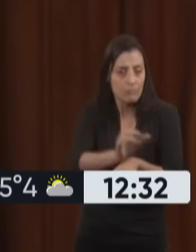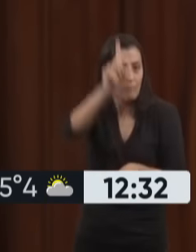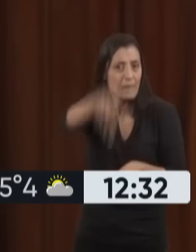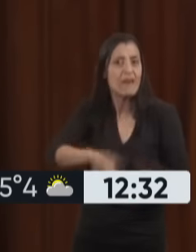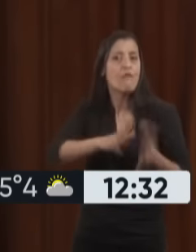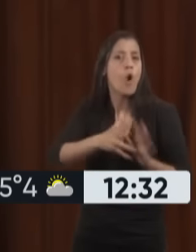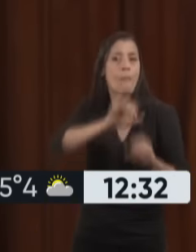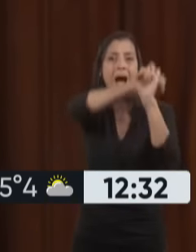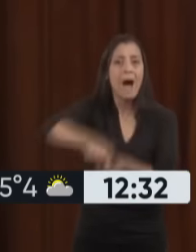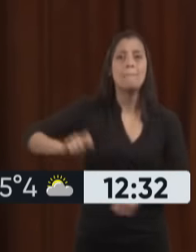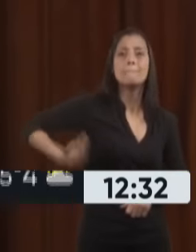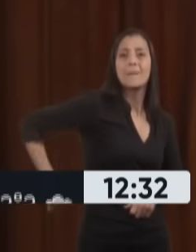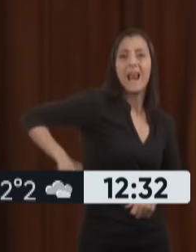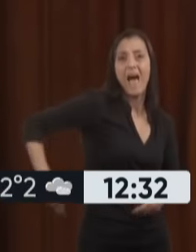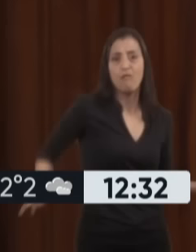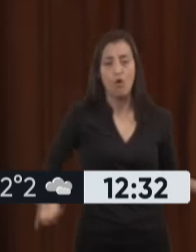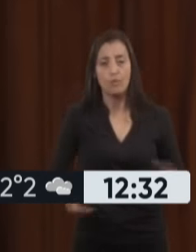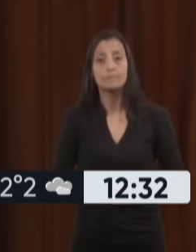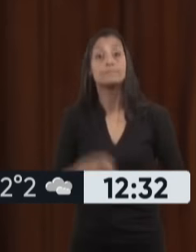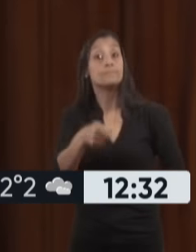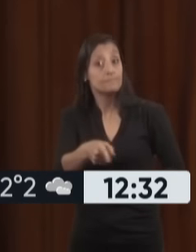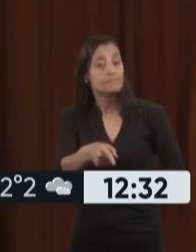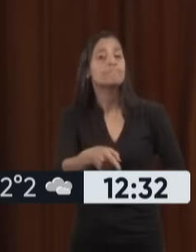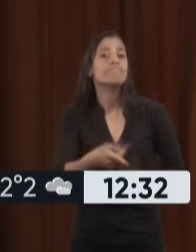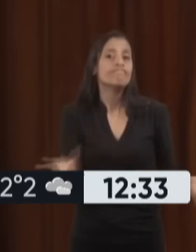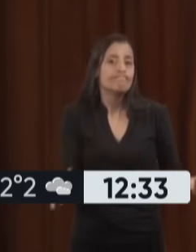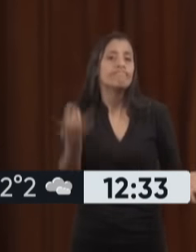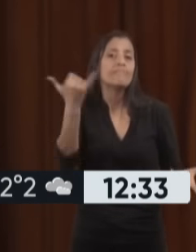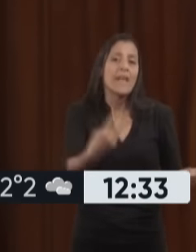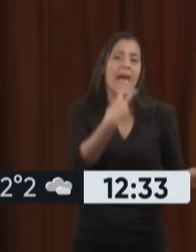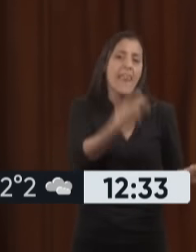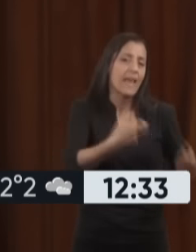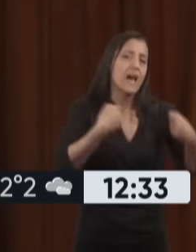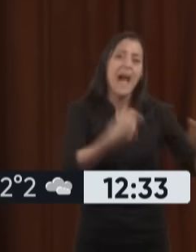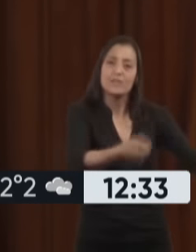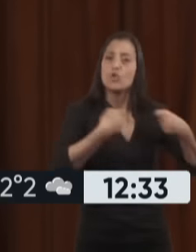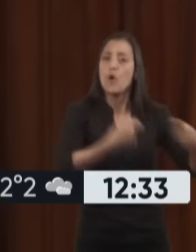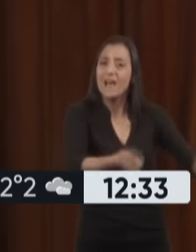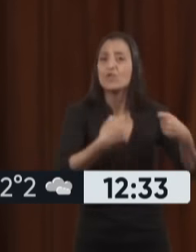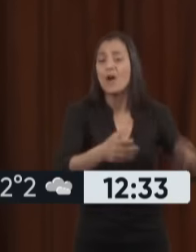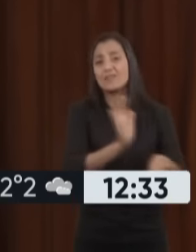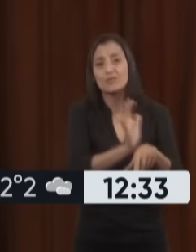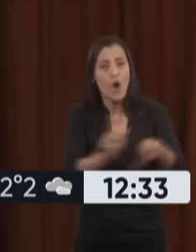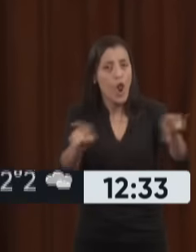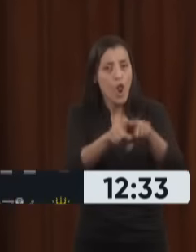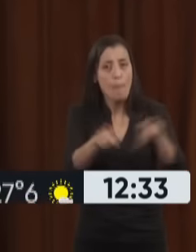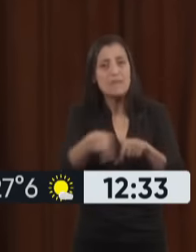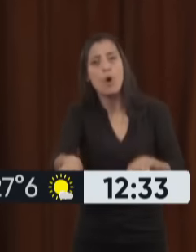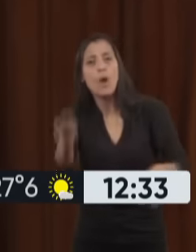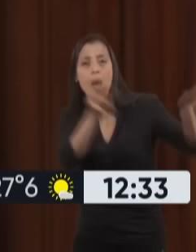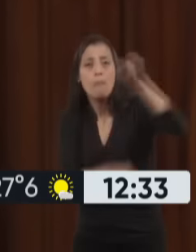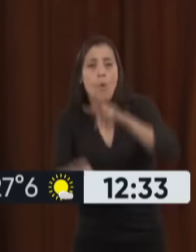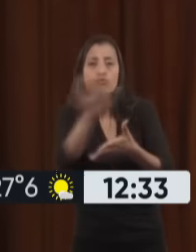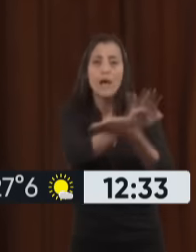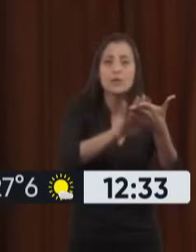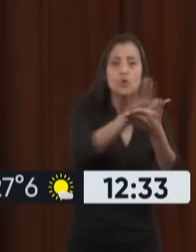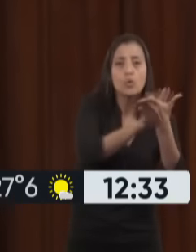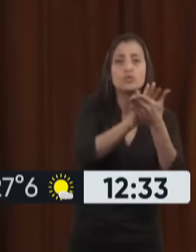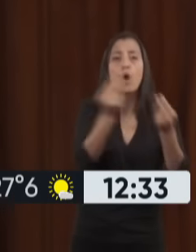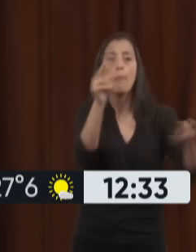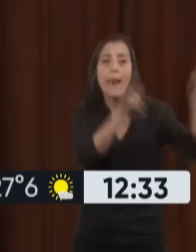cárcel? Es un desperdicio de energía infernal. Esa energía que hoy gastan en sortear el obstáculo de